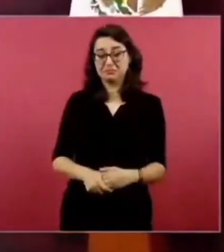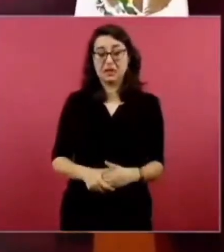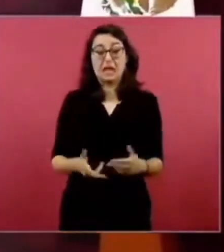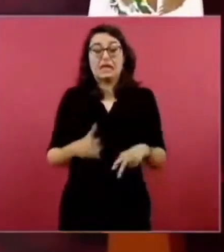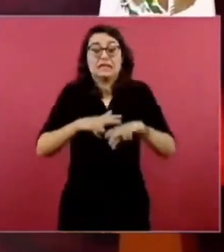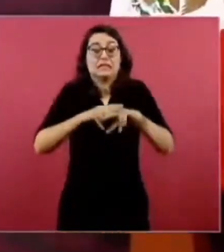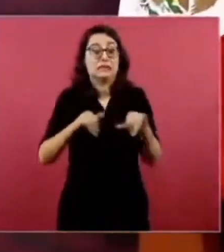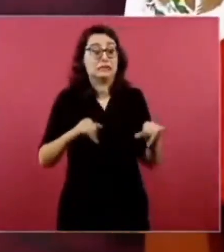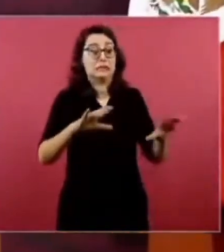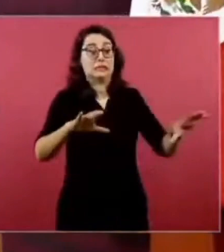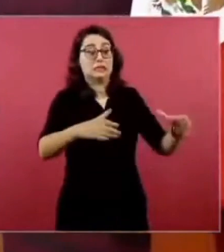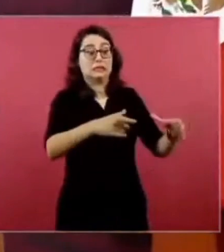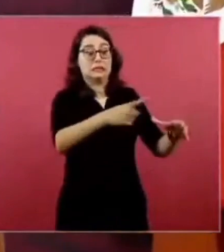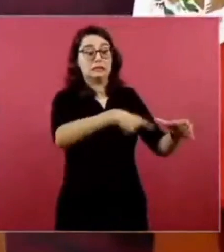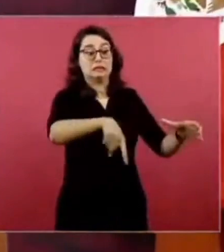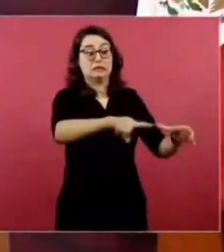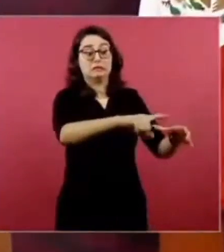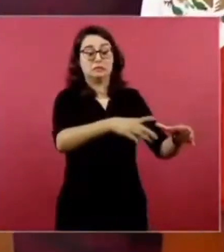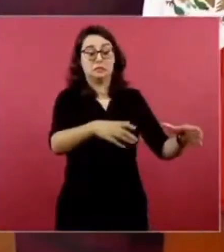haya trabajo,